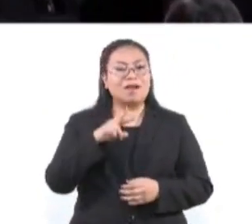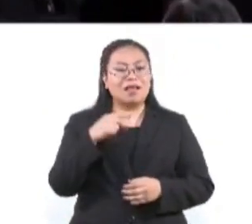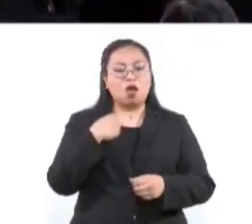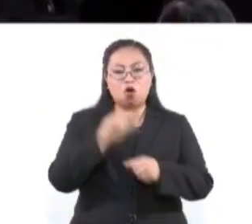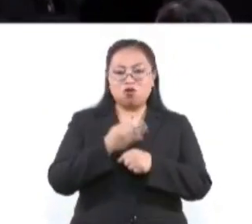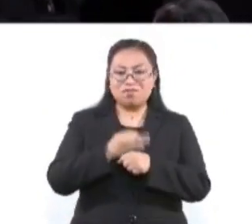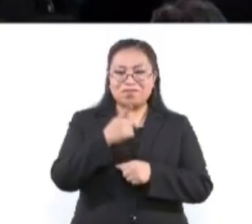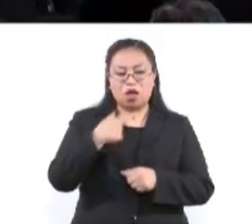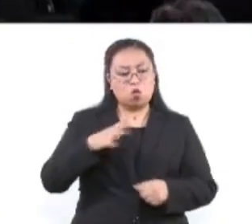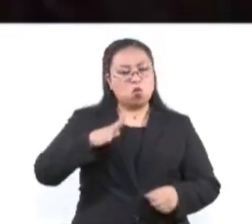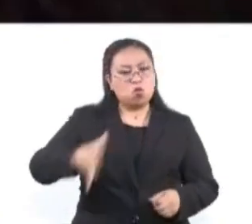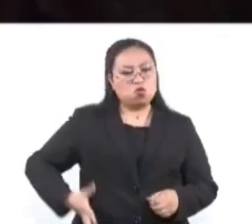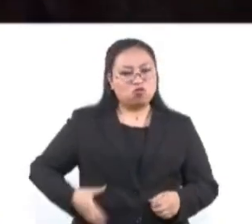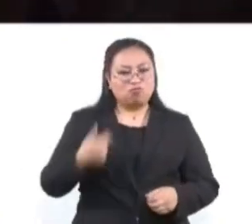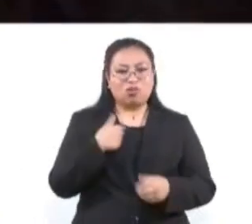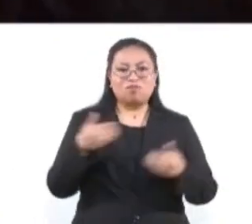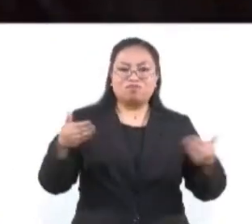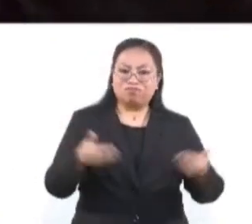gracias.